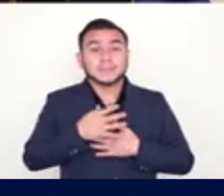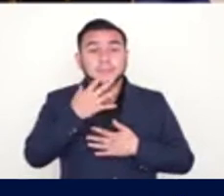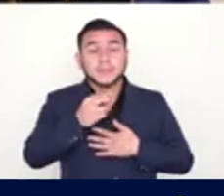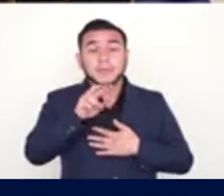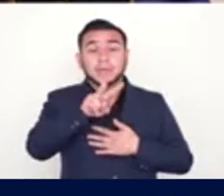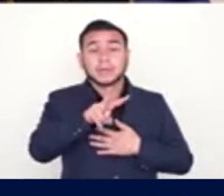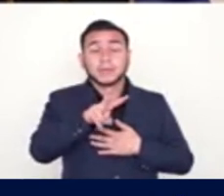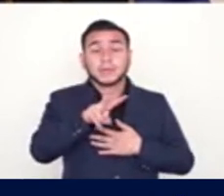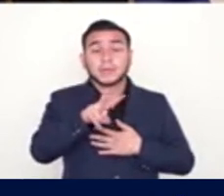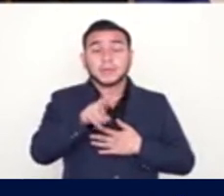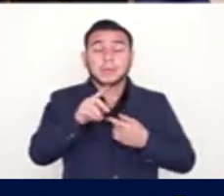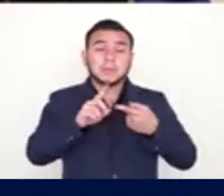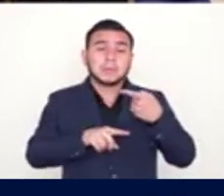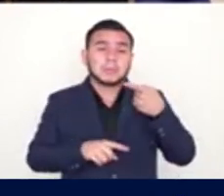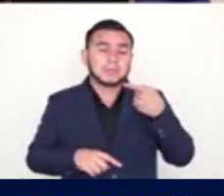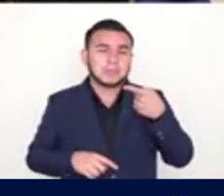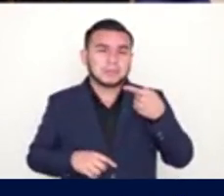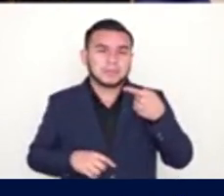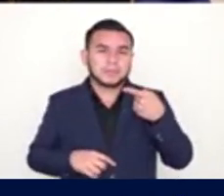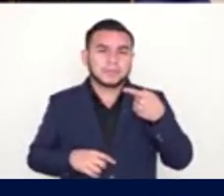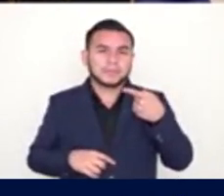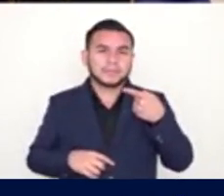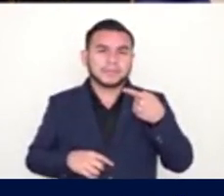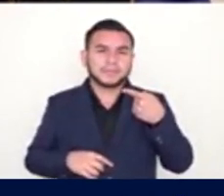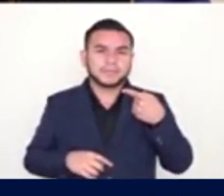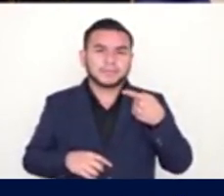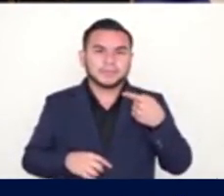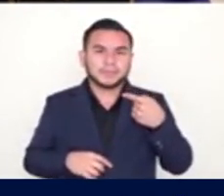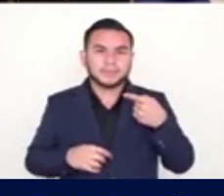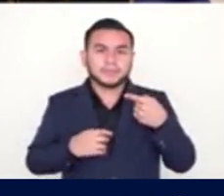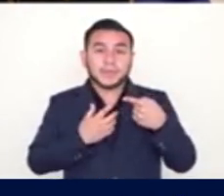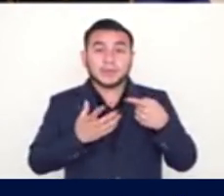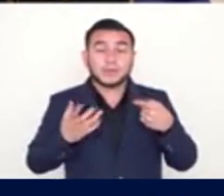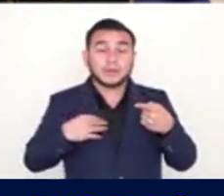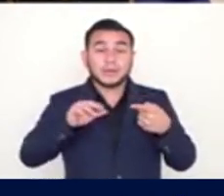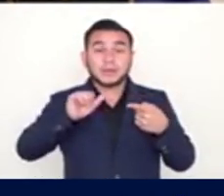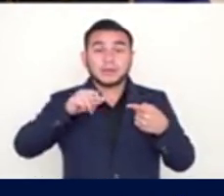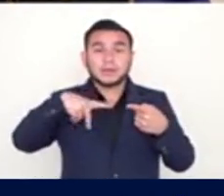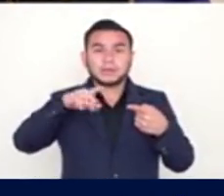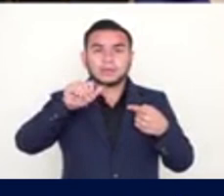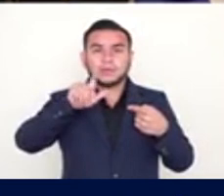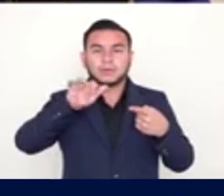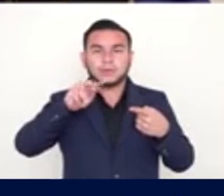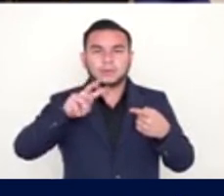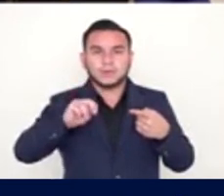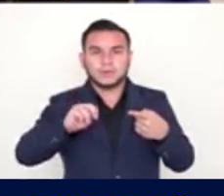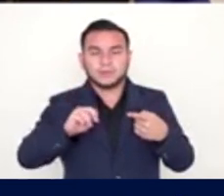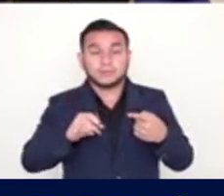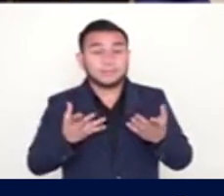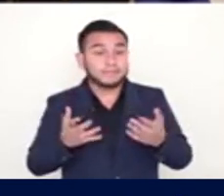dos preguntas. La primera, que me defendiste tanto, a Polonia, aunque a usted no le guste, es el procurador.